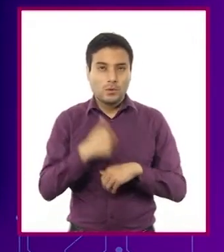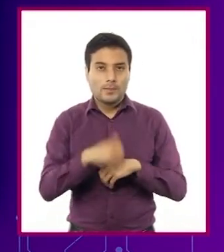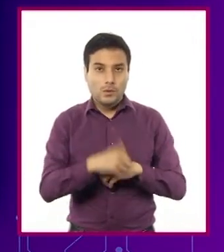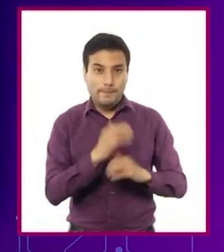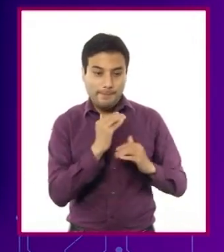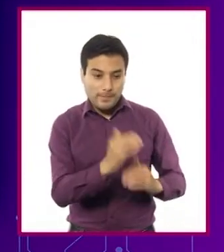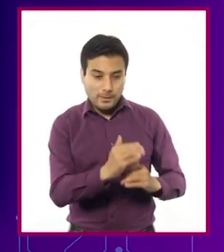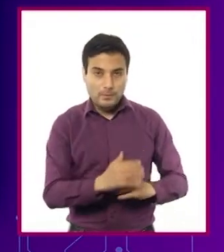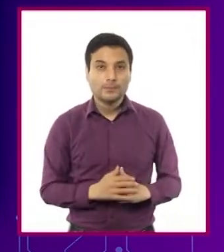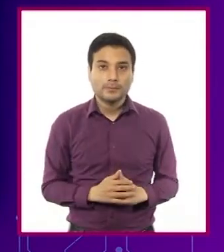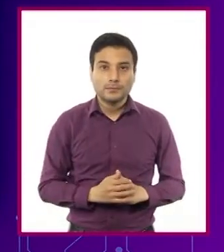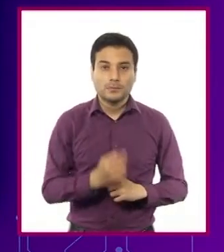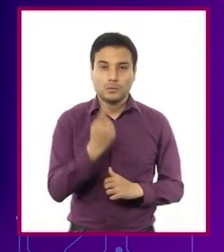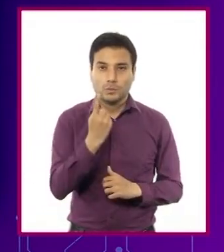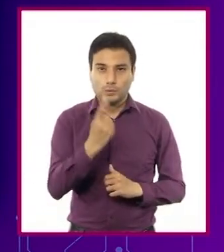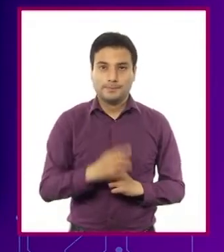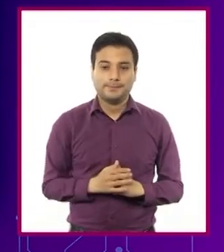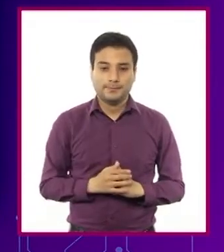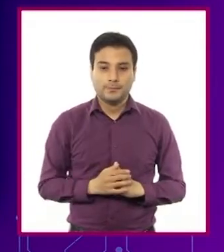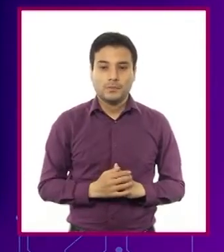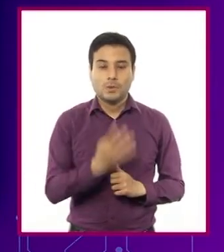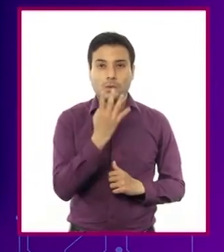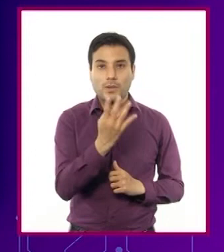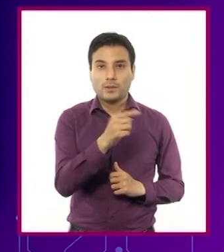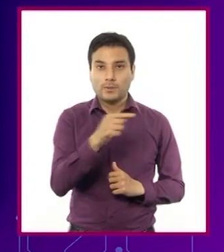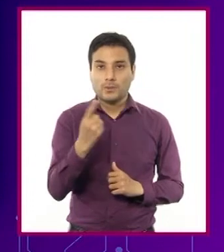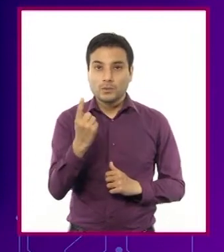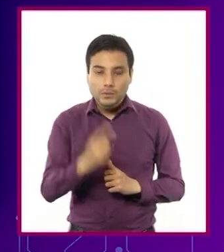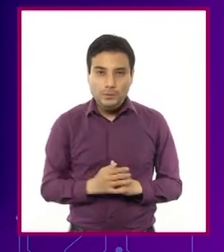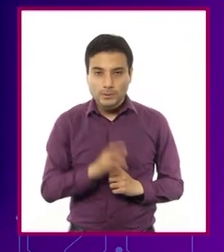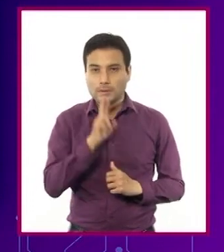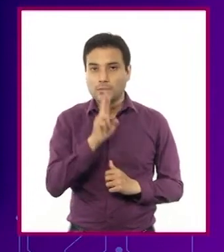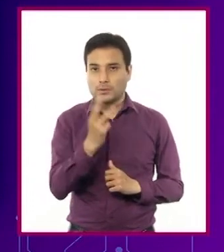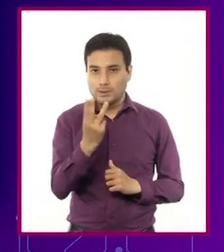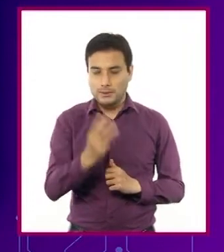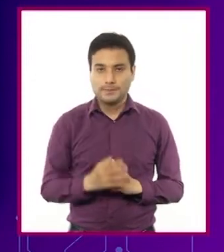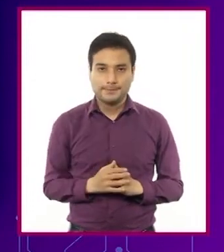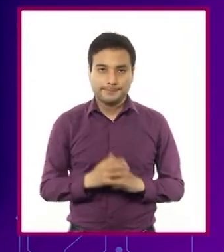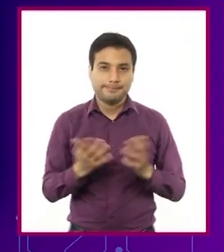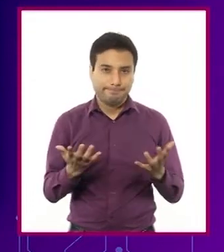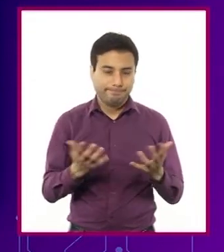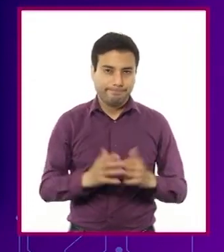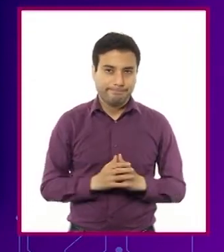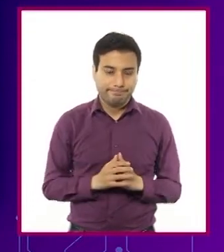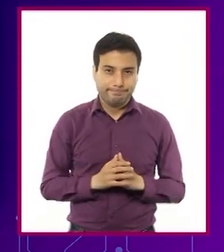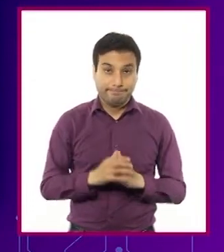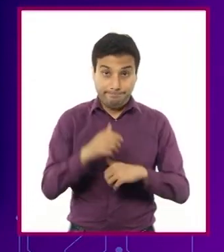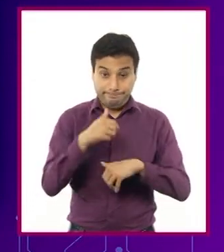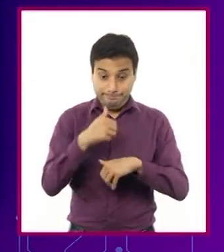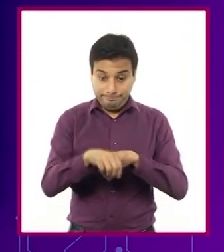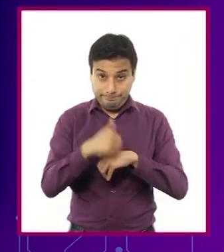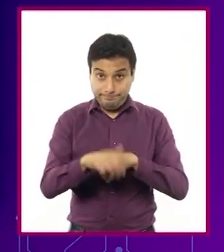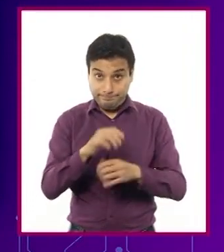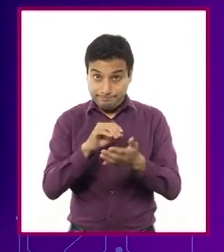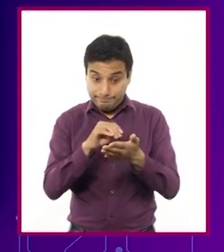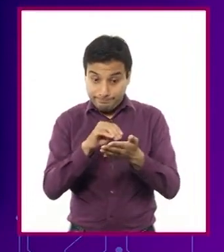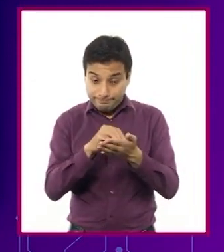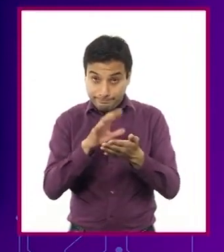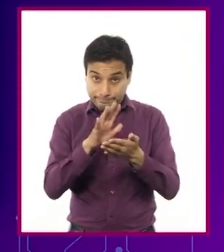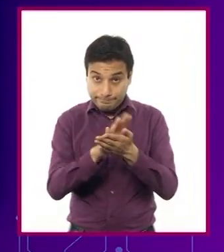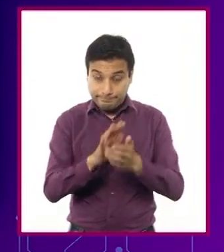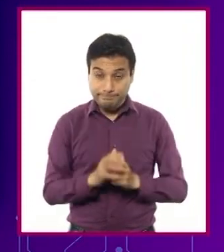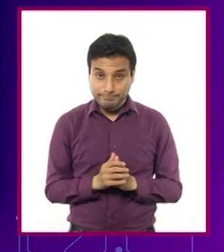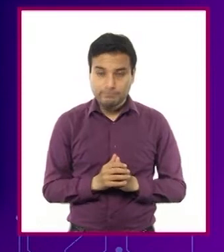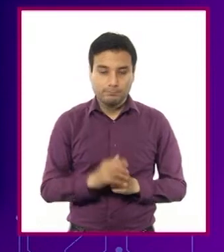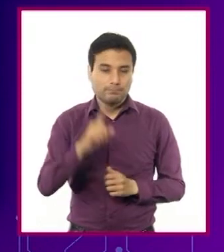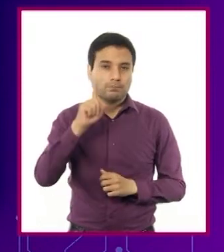valor mínimo de 1 da un rango de 3. Por lo tanto, los datos que se registraron con un menor rango fueron los